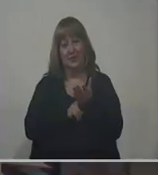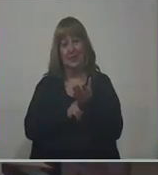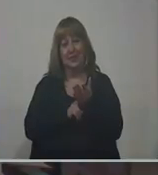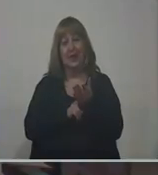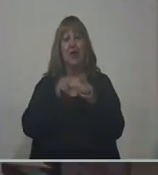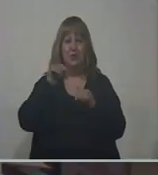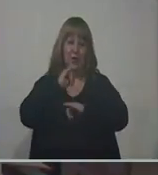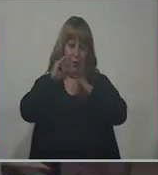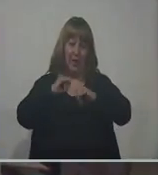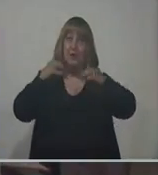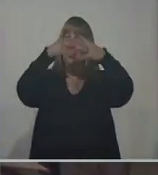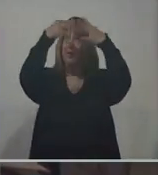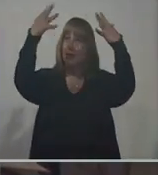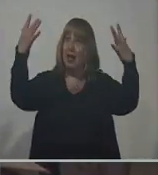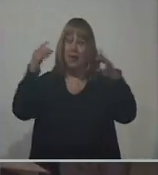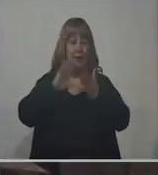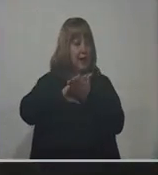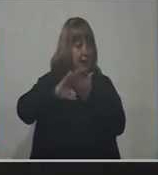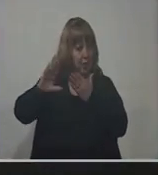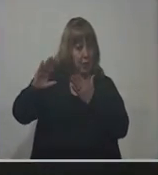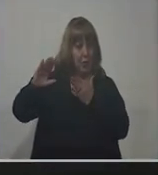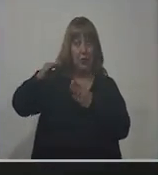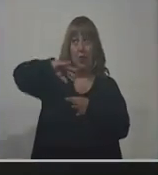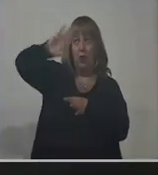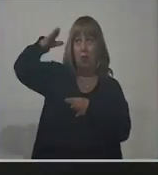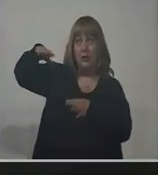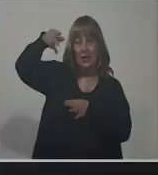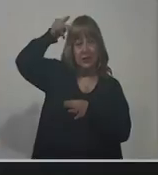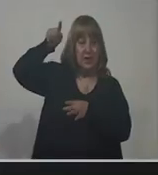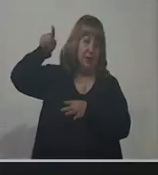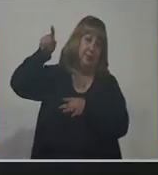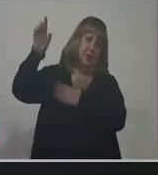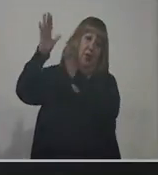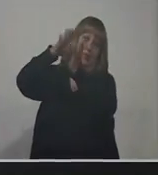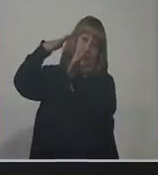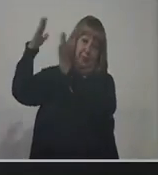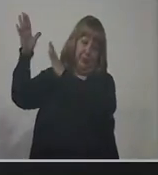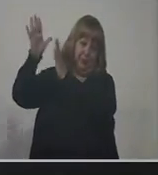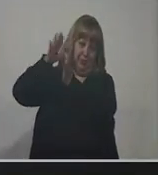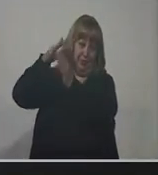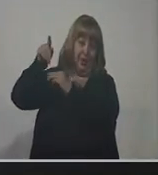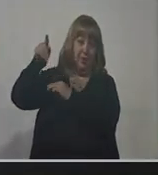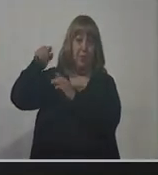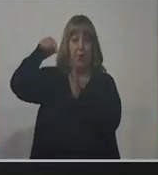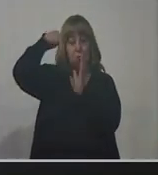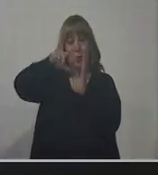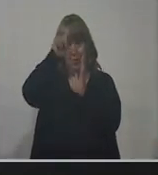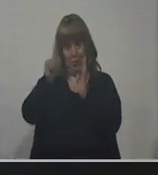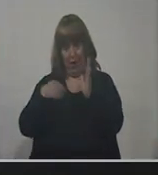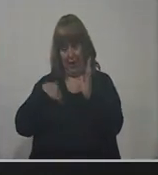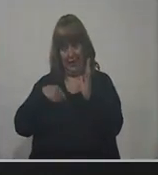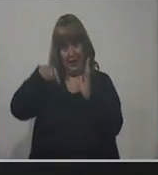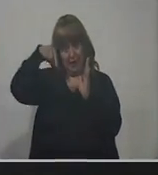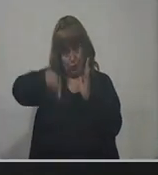totalmente despejado, pero sigue el viento en cordillera. En la alta montaña chilena particularmente, hay un centro de baja presión que está pasando por la Patagonia. Esto ha hecho que el